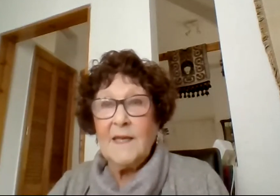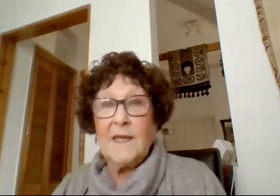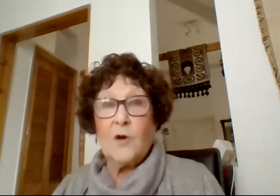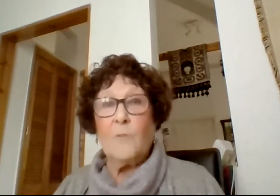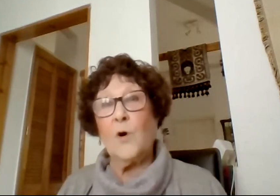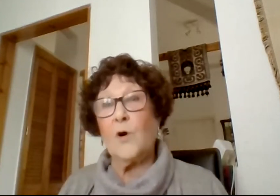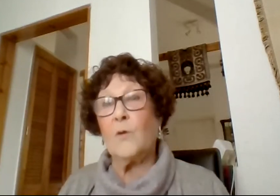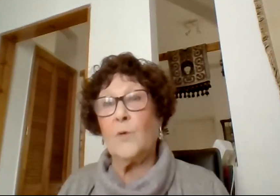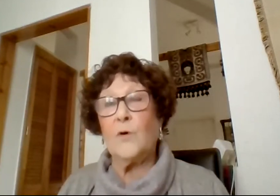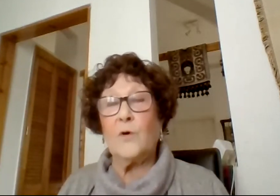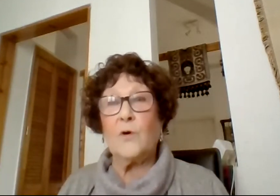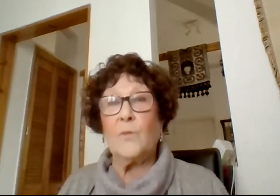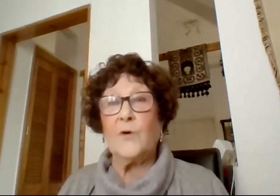enfrente